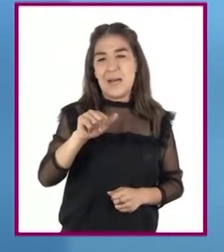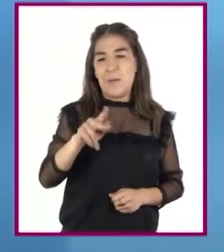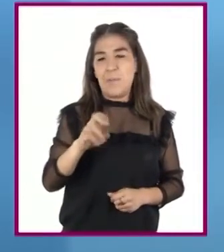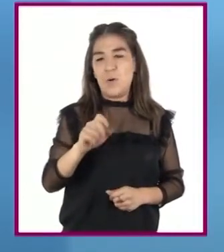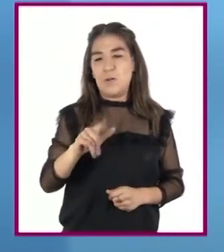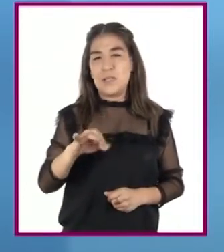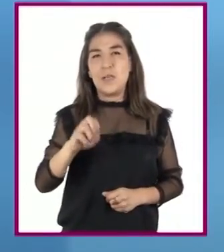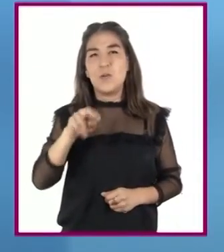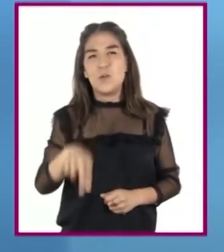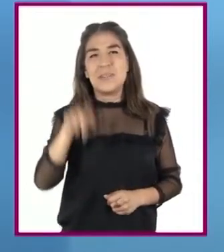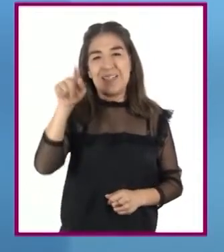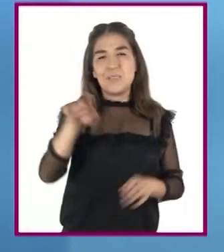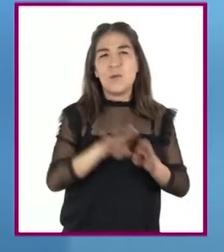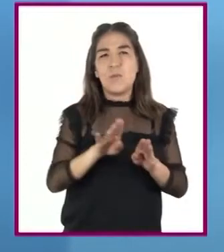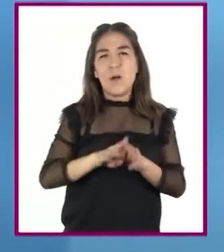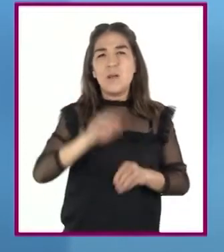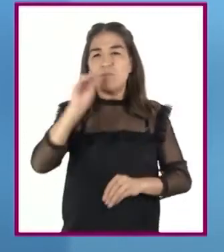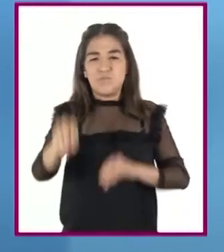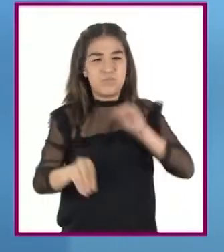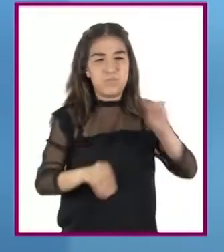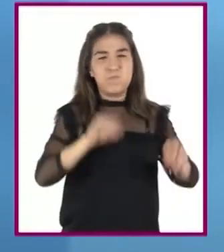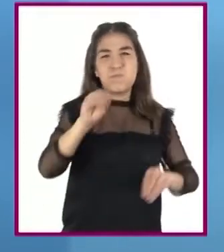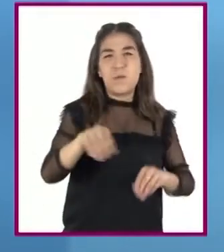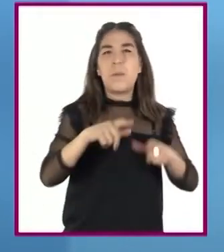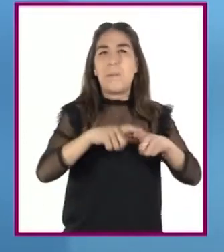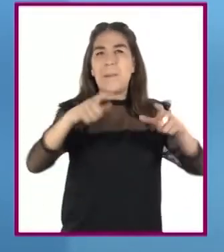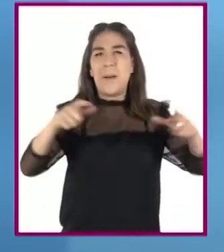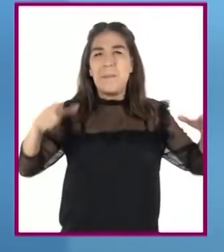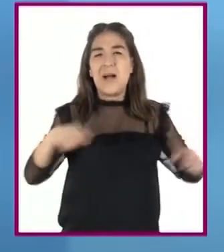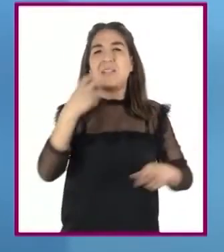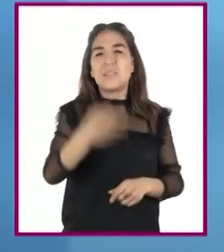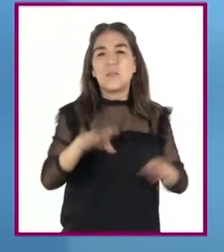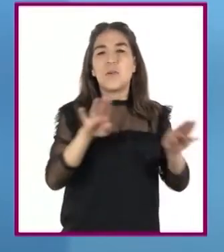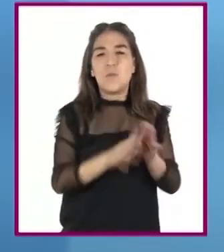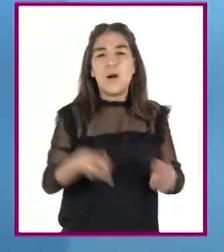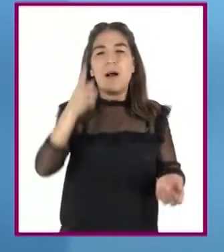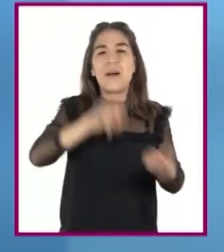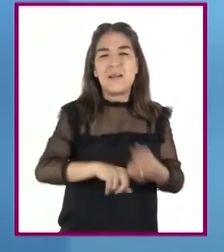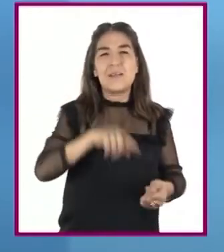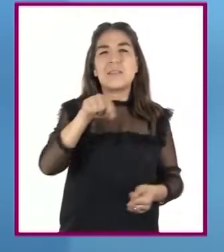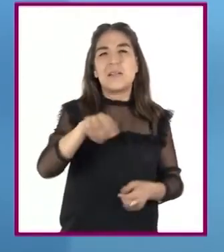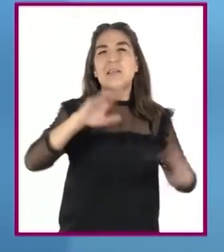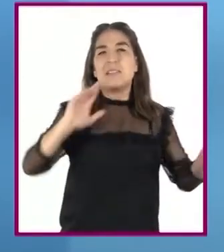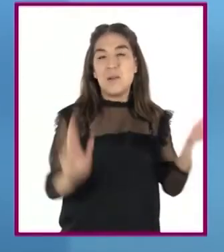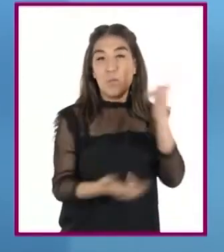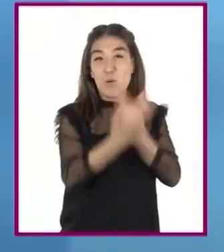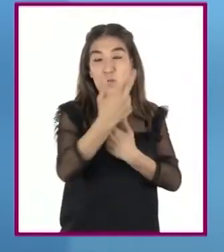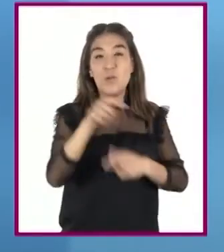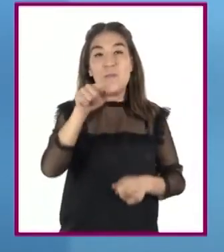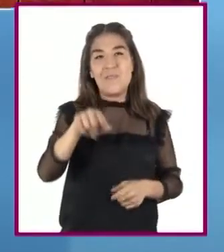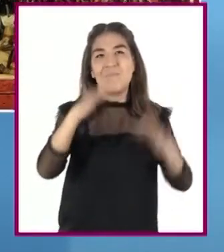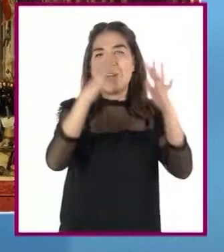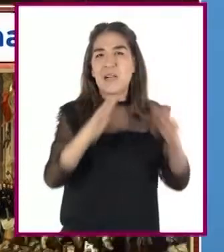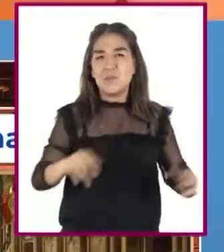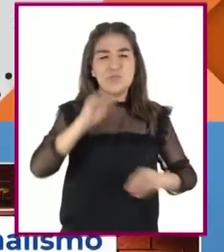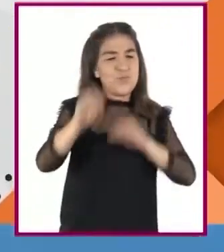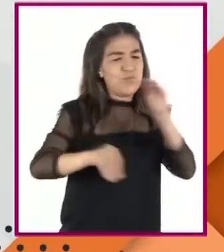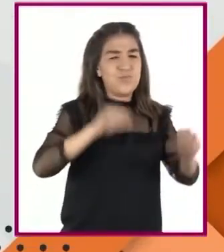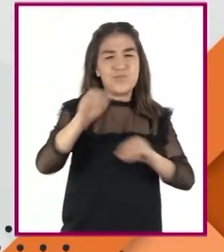siglo XIX buscaba, entre otras cosas, extender las ideas de la Revolución Francesa por toda